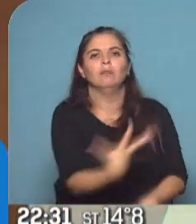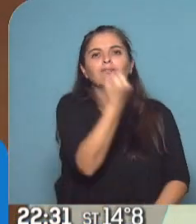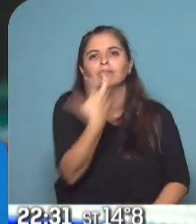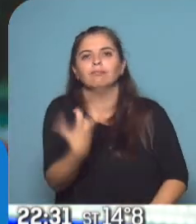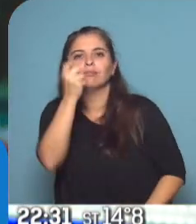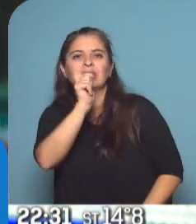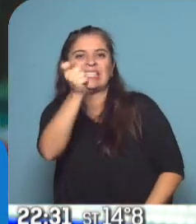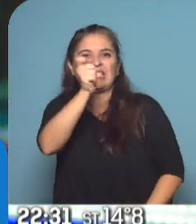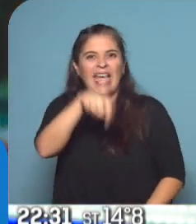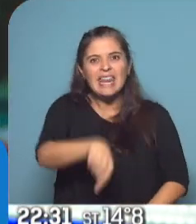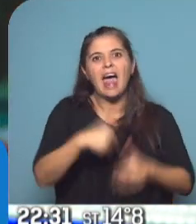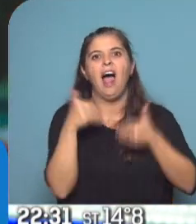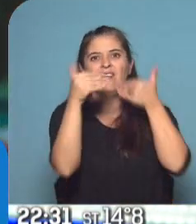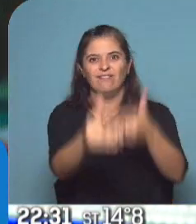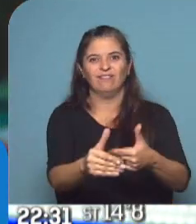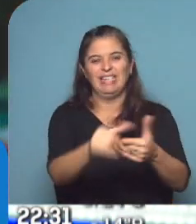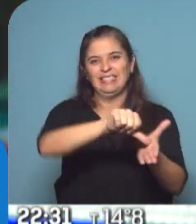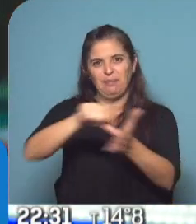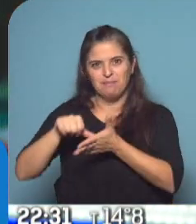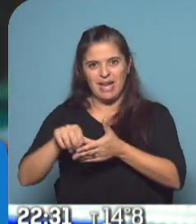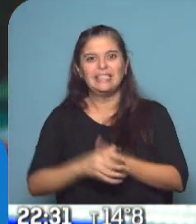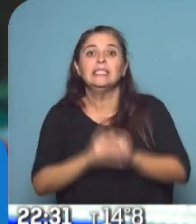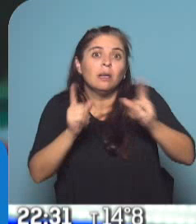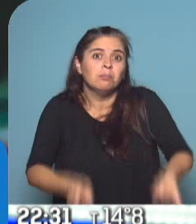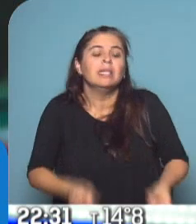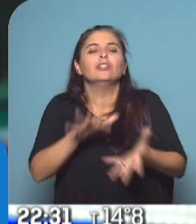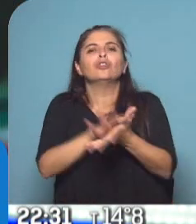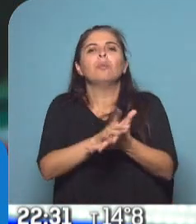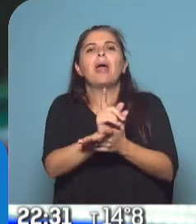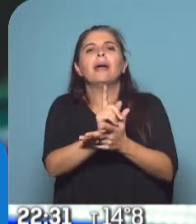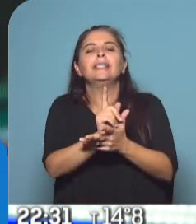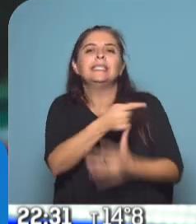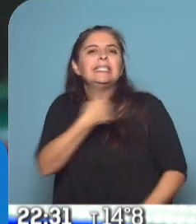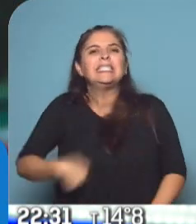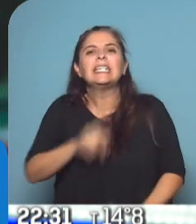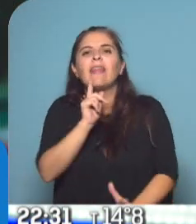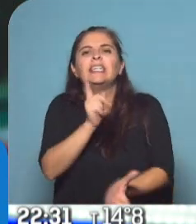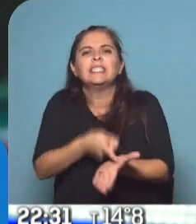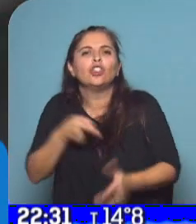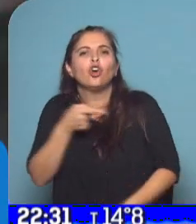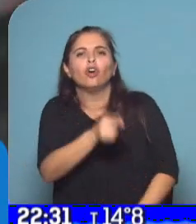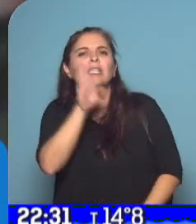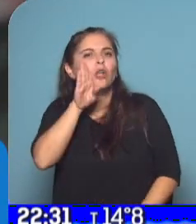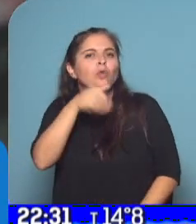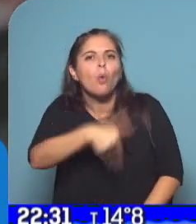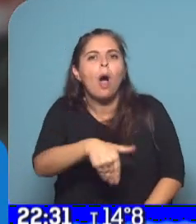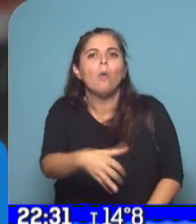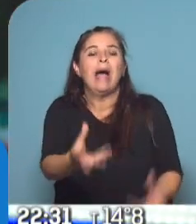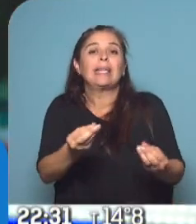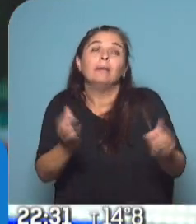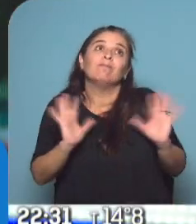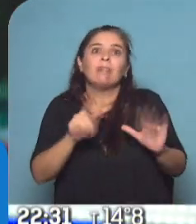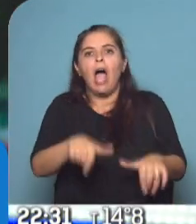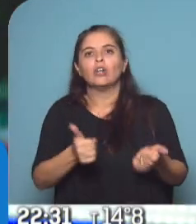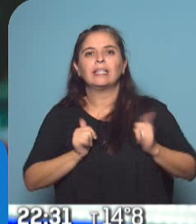relación a lo que planteaba de las posibles represalias chinas yo creo que en este momento se abre una especie de compás de espera el